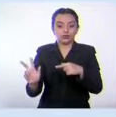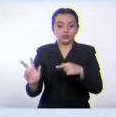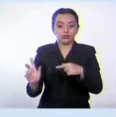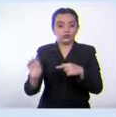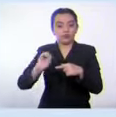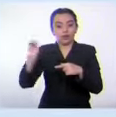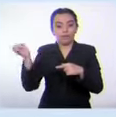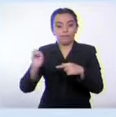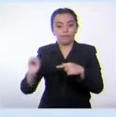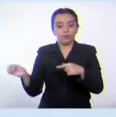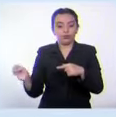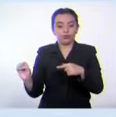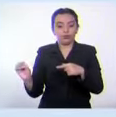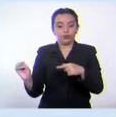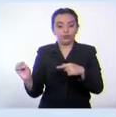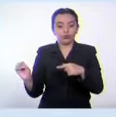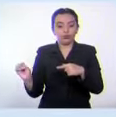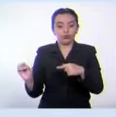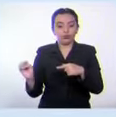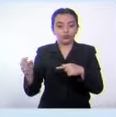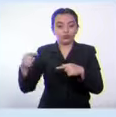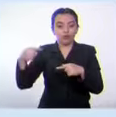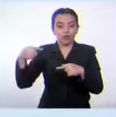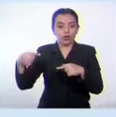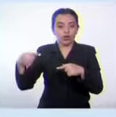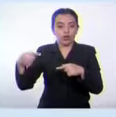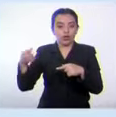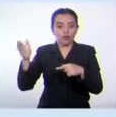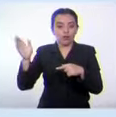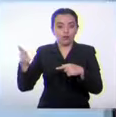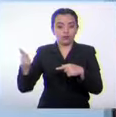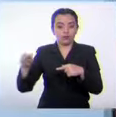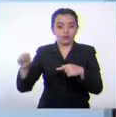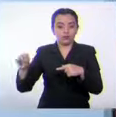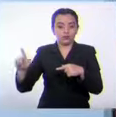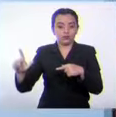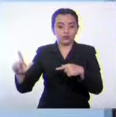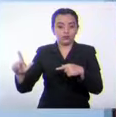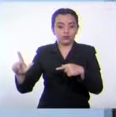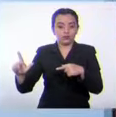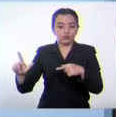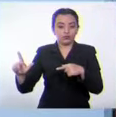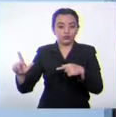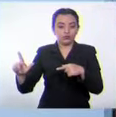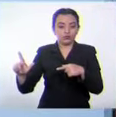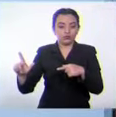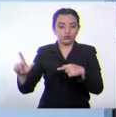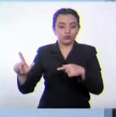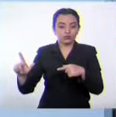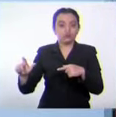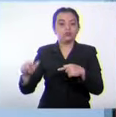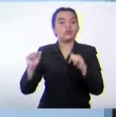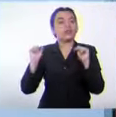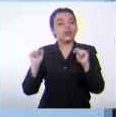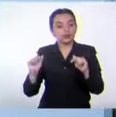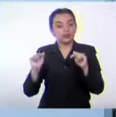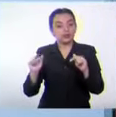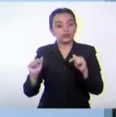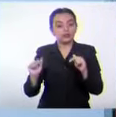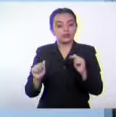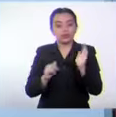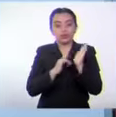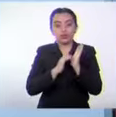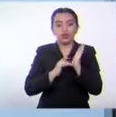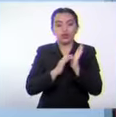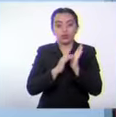3.33% gramos sobre mililitro. Y de esa manera hemos calculado el porcentaje en